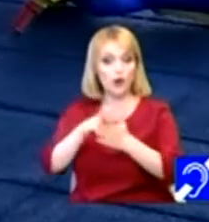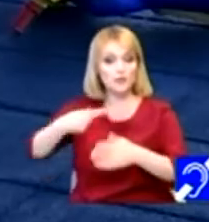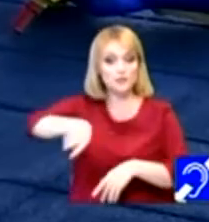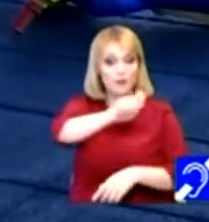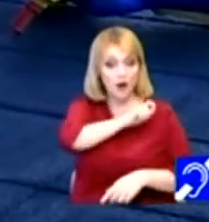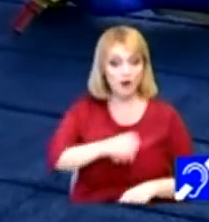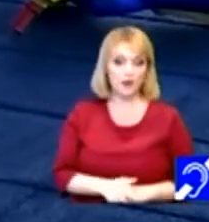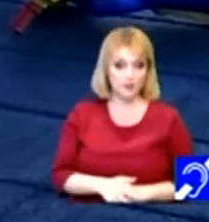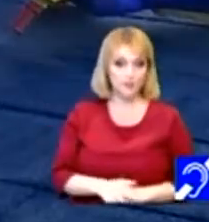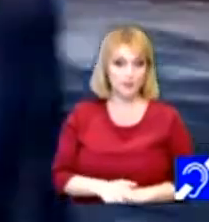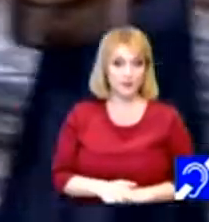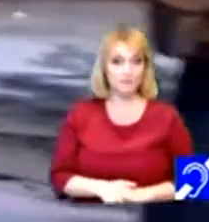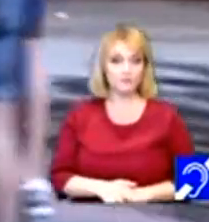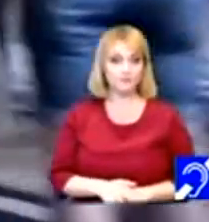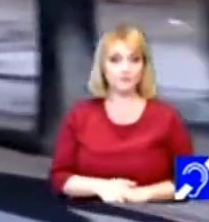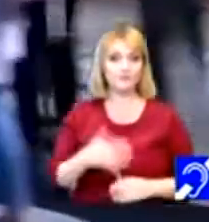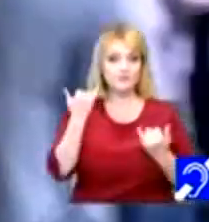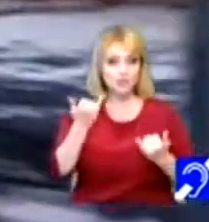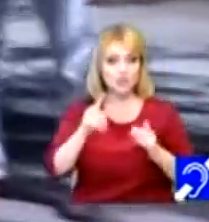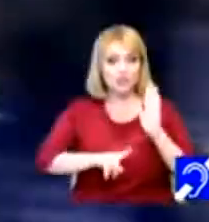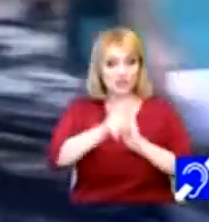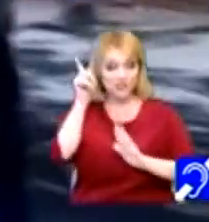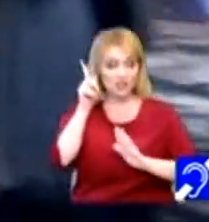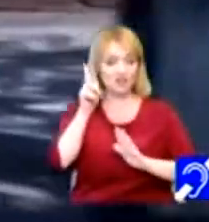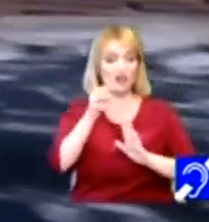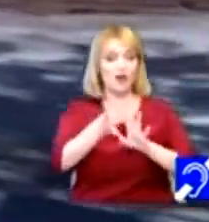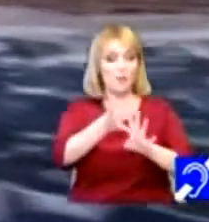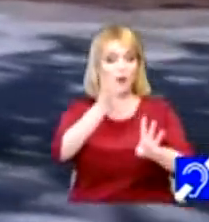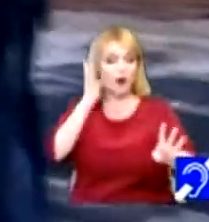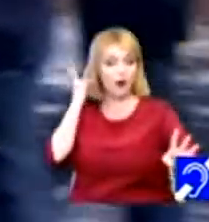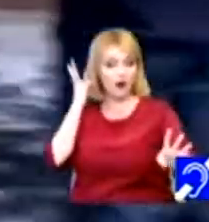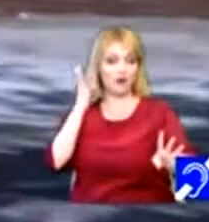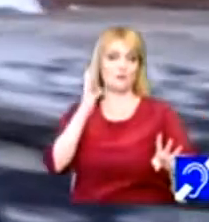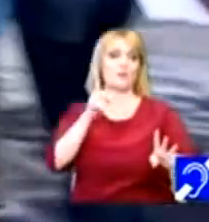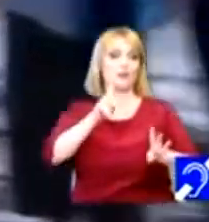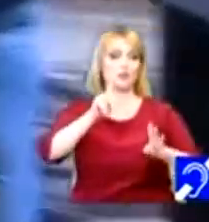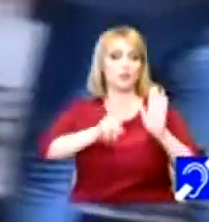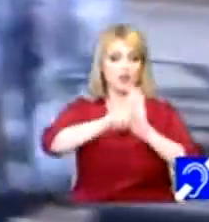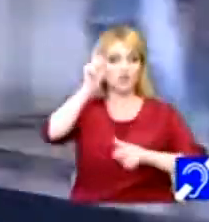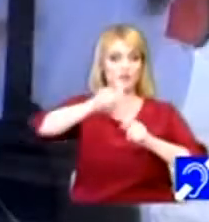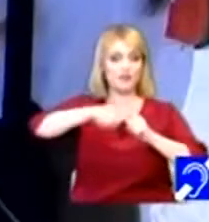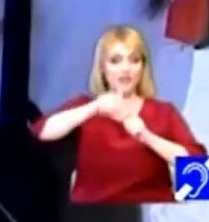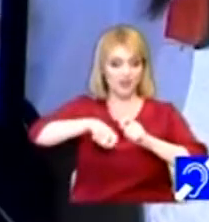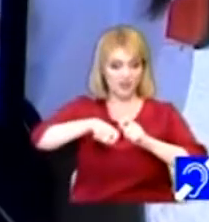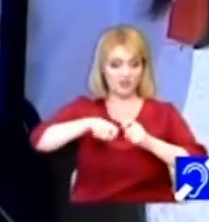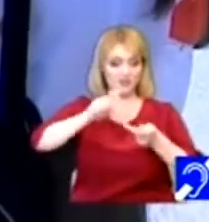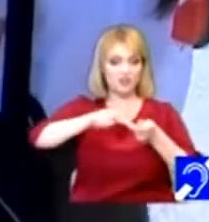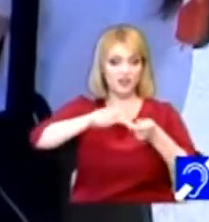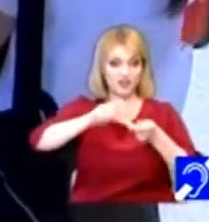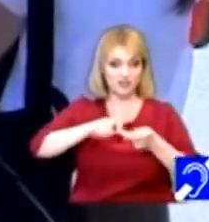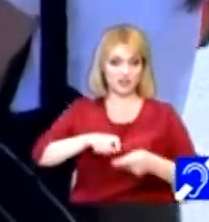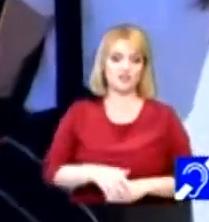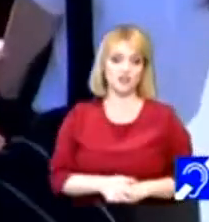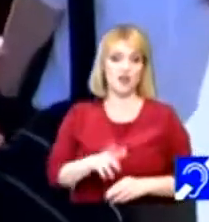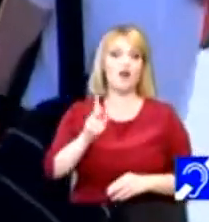Madrid, profesorii au făcut cozi la centrele de testare tot weekendul pentru a putea reveni la ore în siguranță. Primii care vor începe școala pe 8 septembrie vor